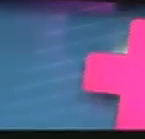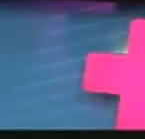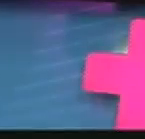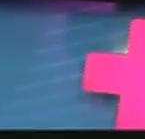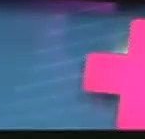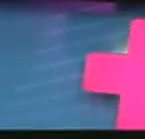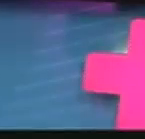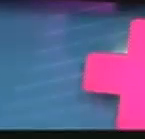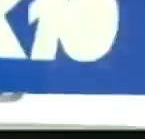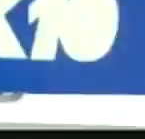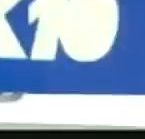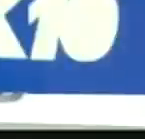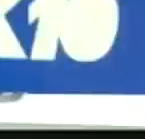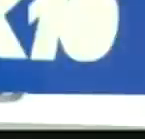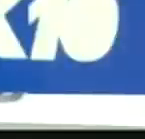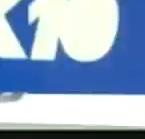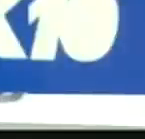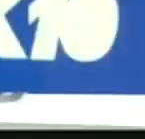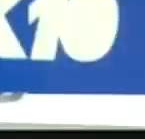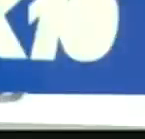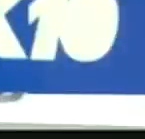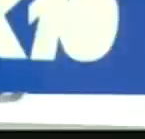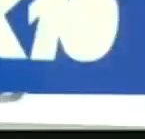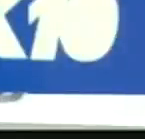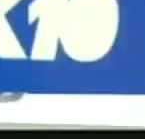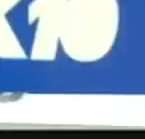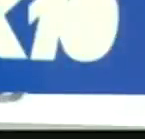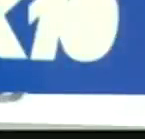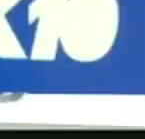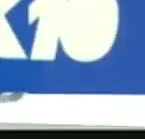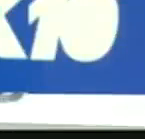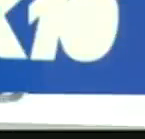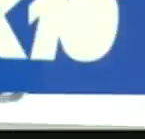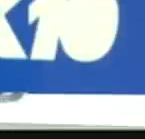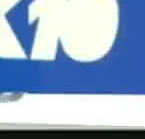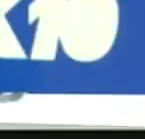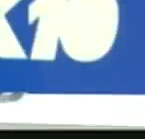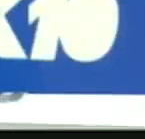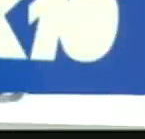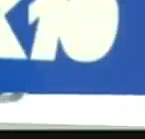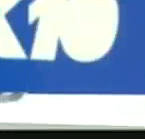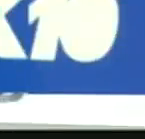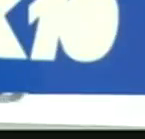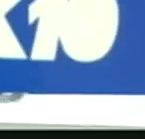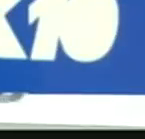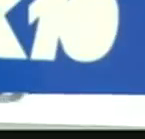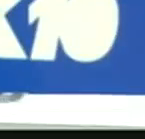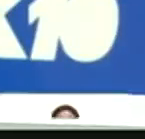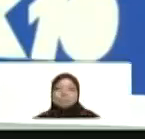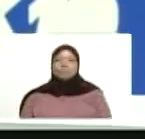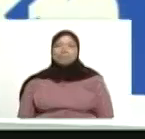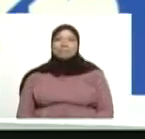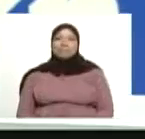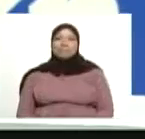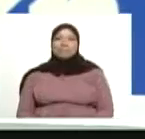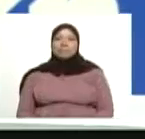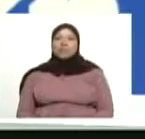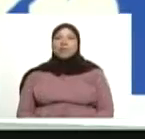de 1.200.000 casos atendidos y resueltos. Y siempre me pregunto, ¿qué sería de